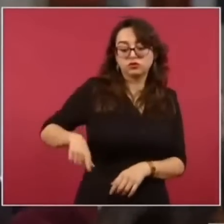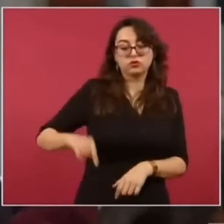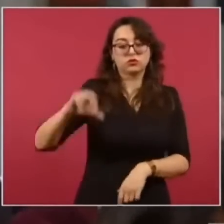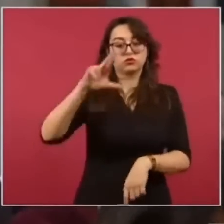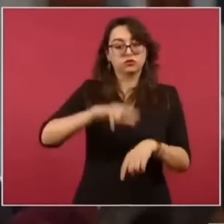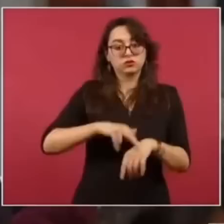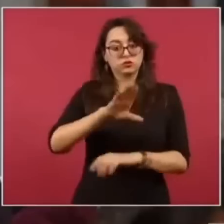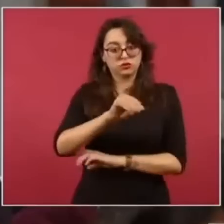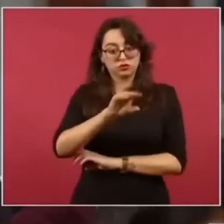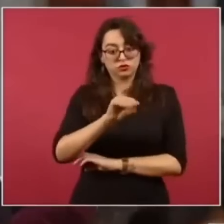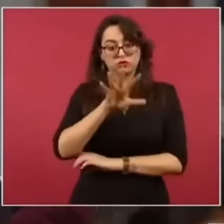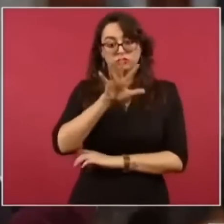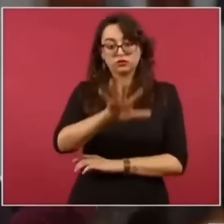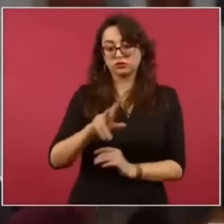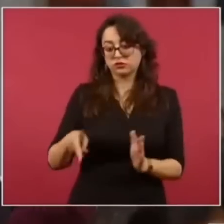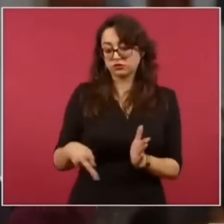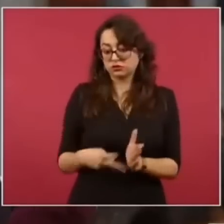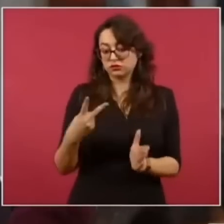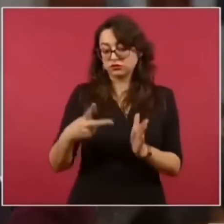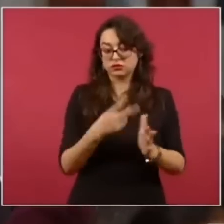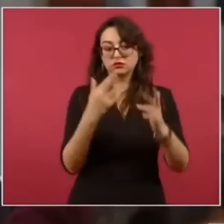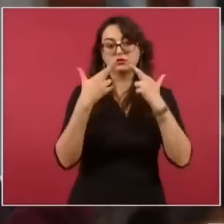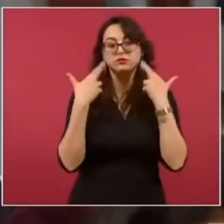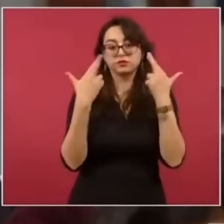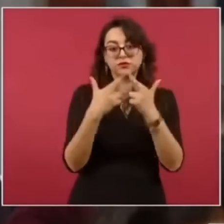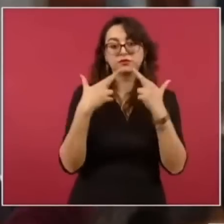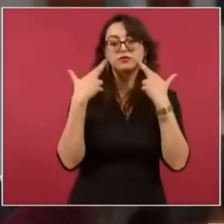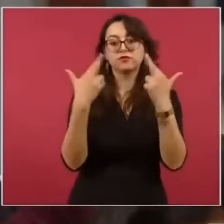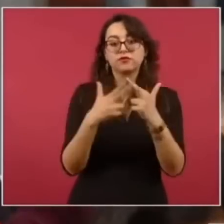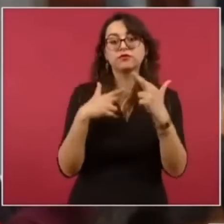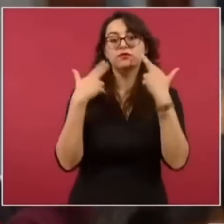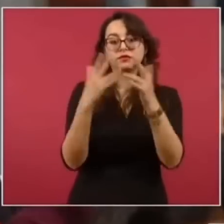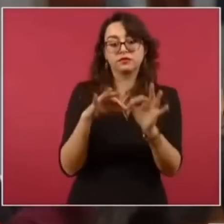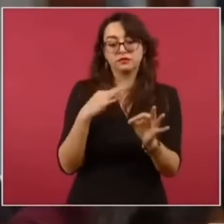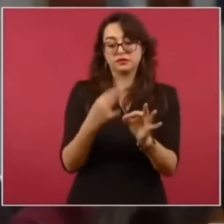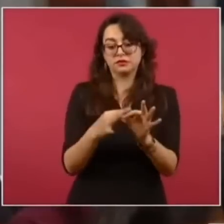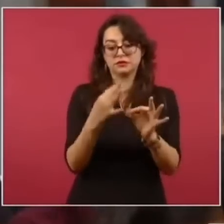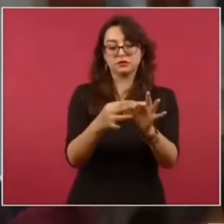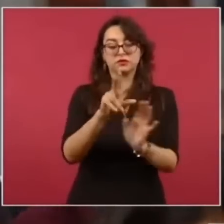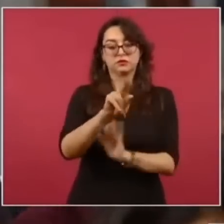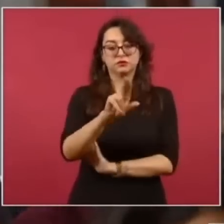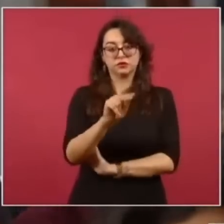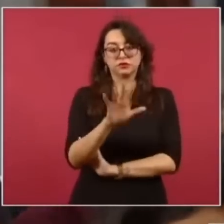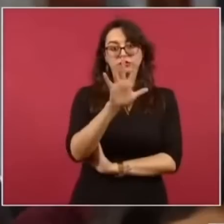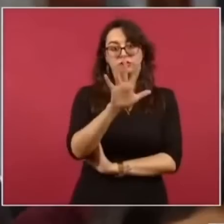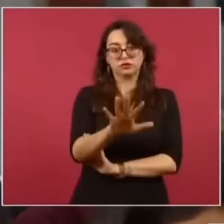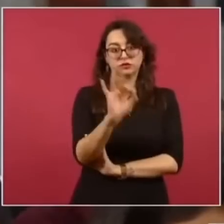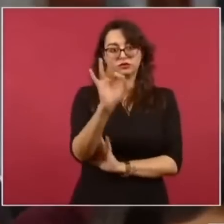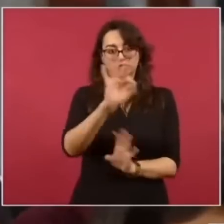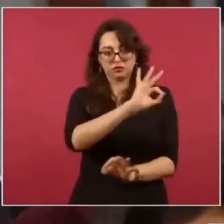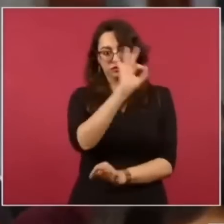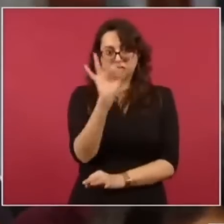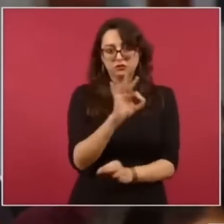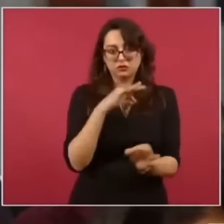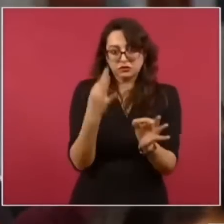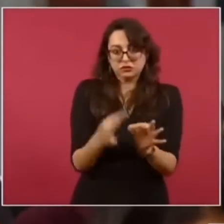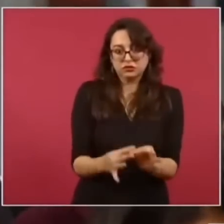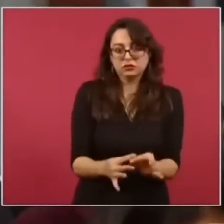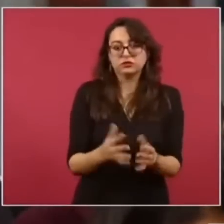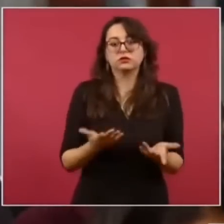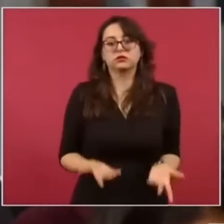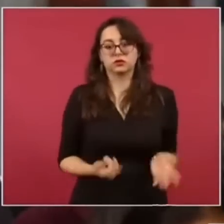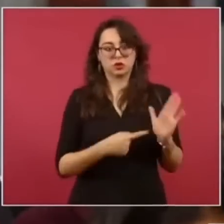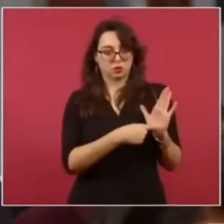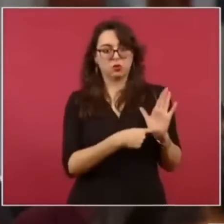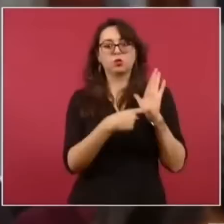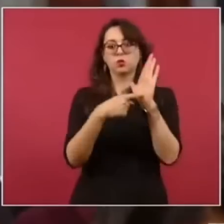reuniones de seguridad que se han realizado, el gobernador Américo Villarreal ha acudido a 85, o sea, el 89%,